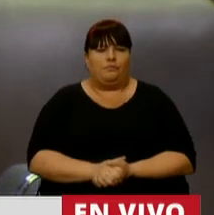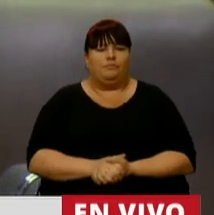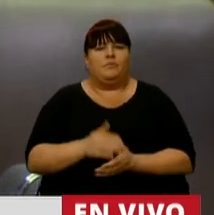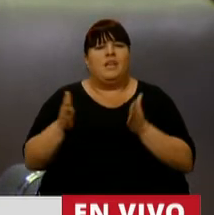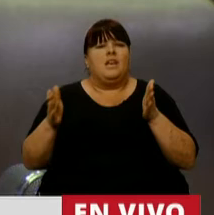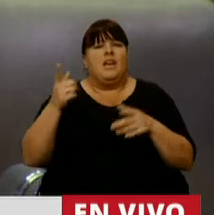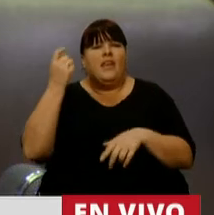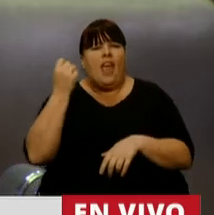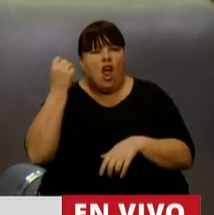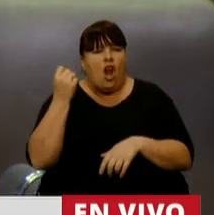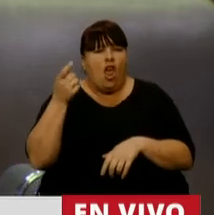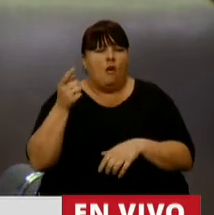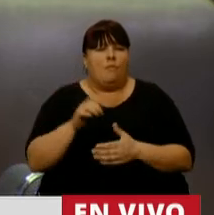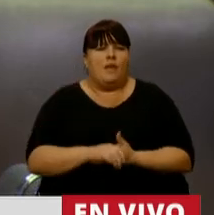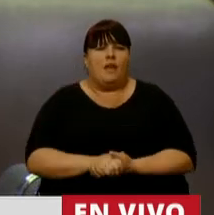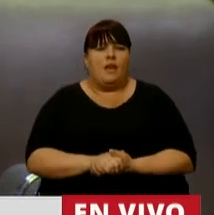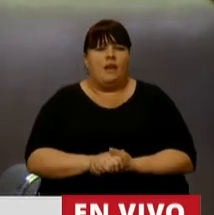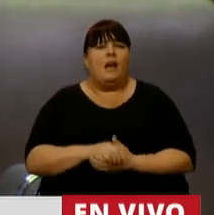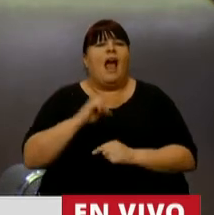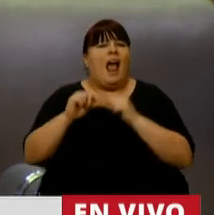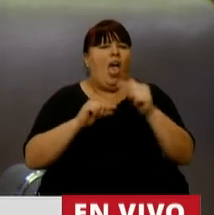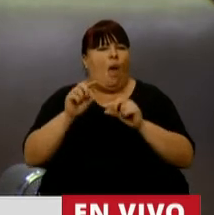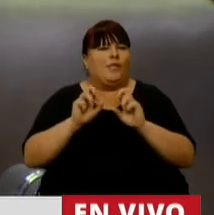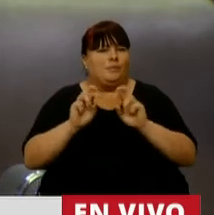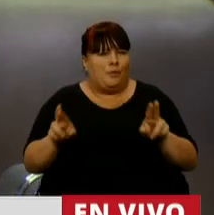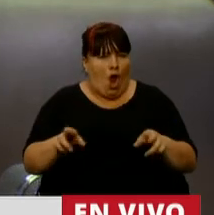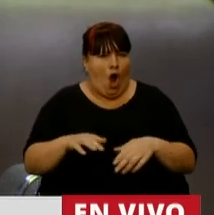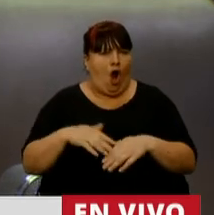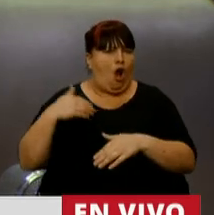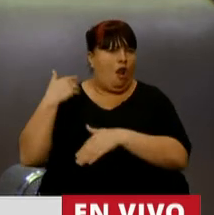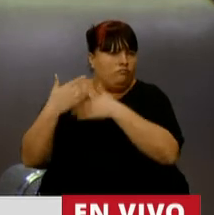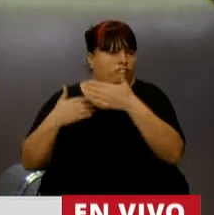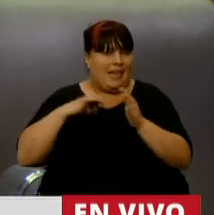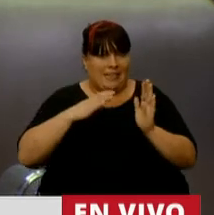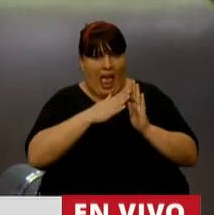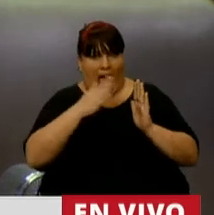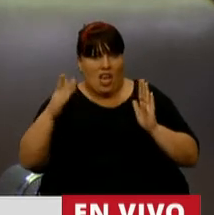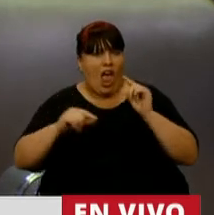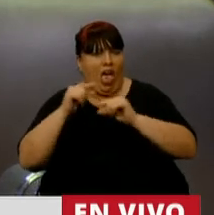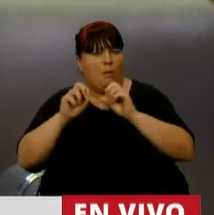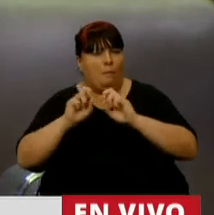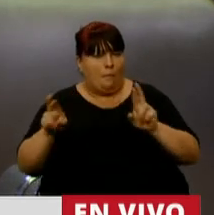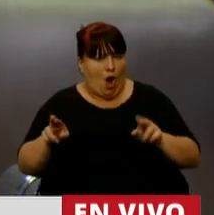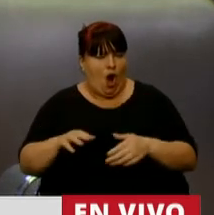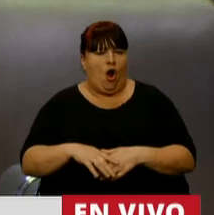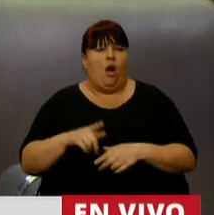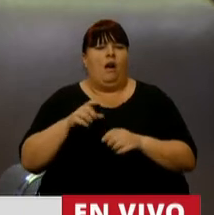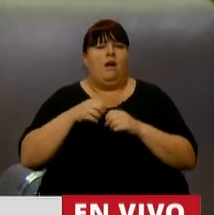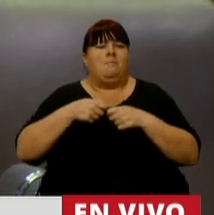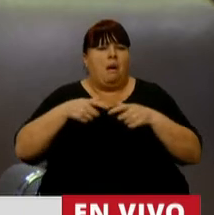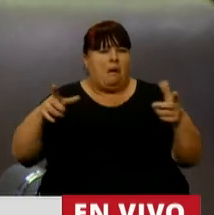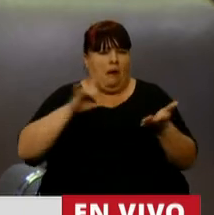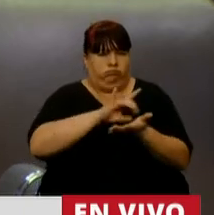Parámetros económicos que se fueron empeorando con el transcurrir de este año. Creció el